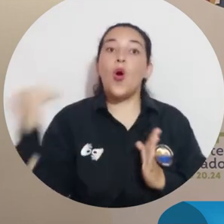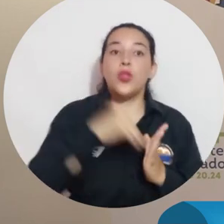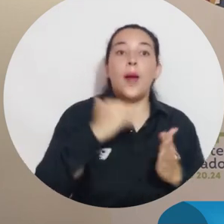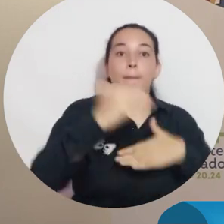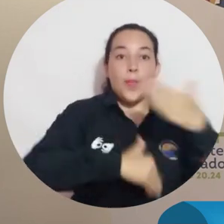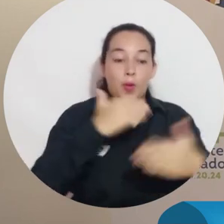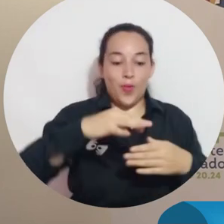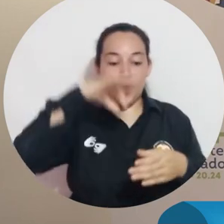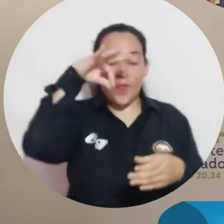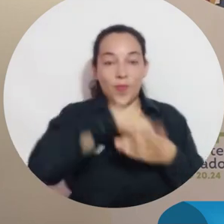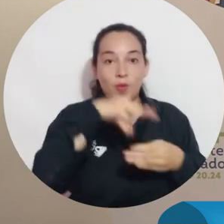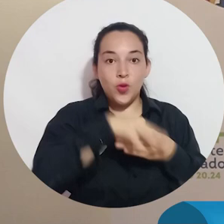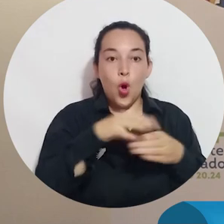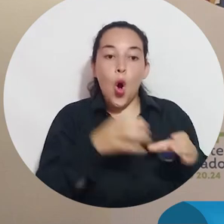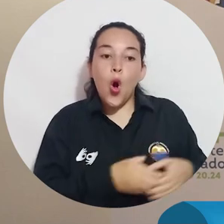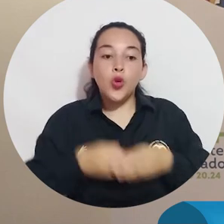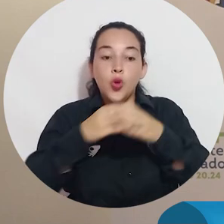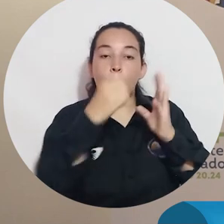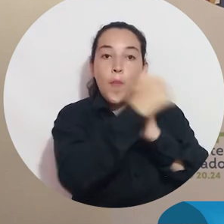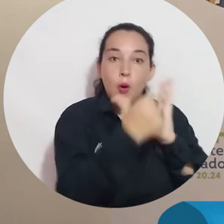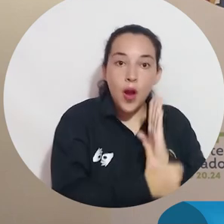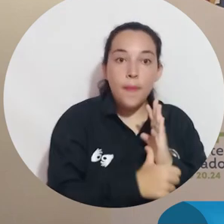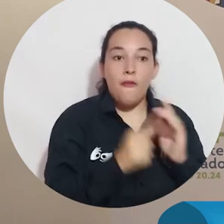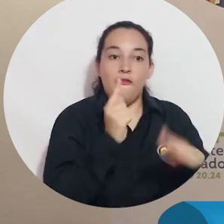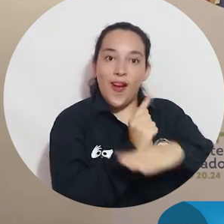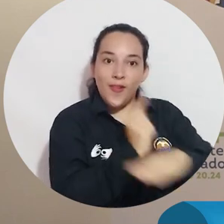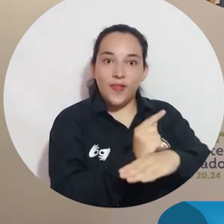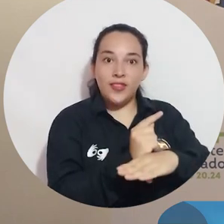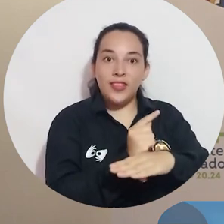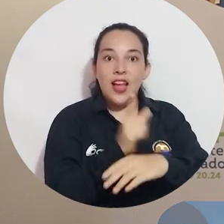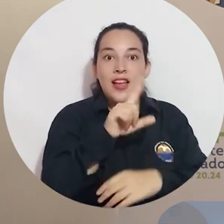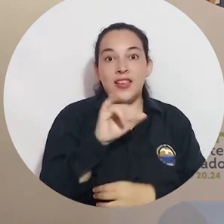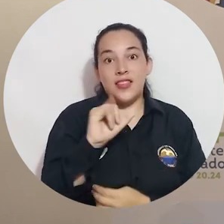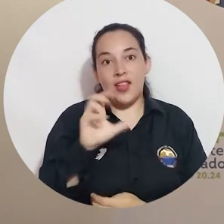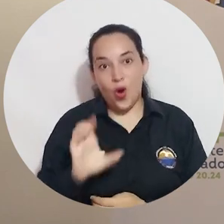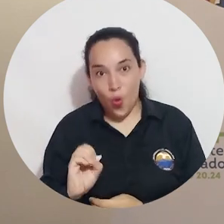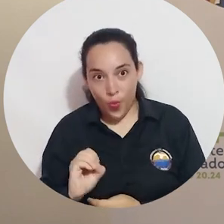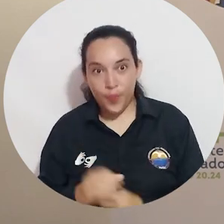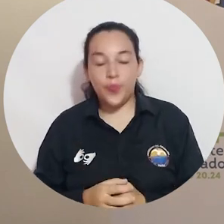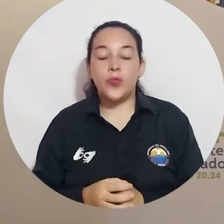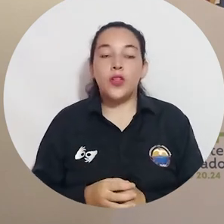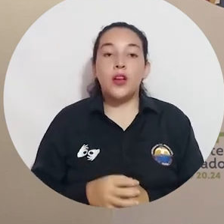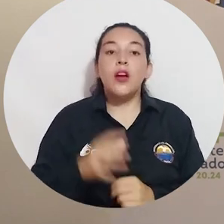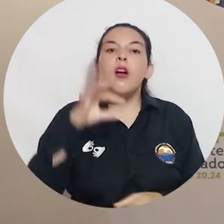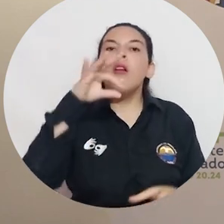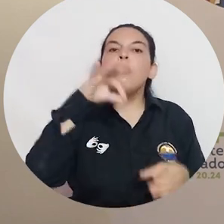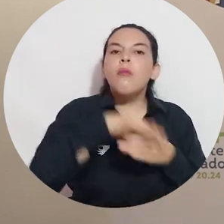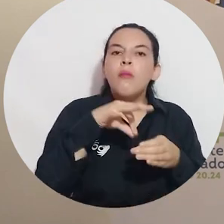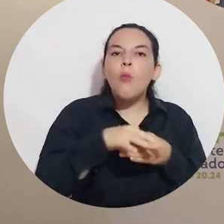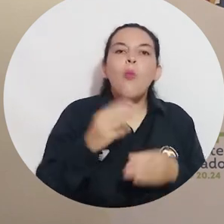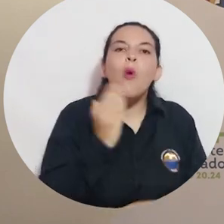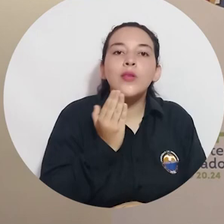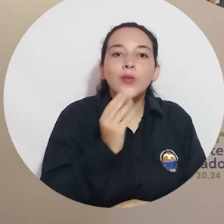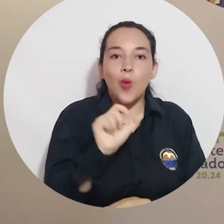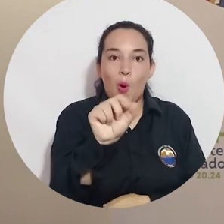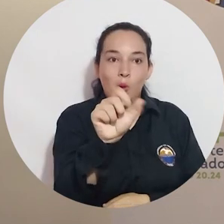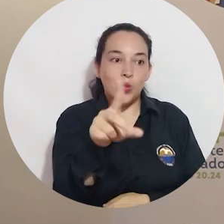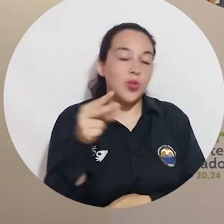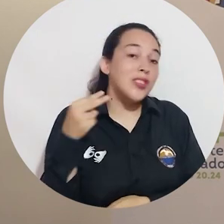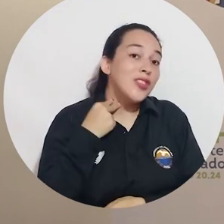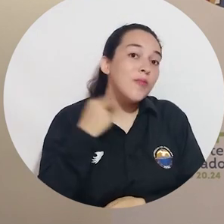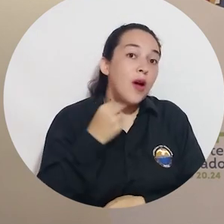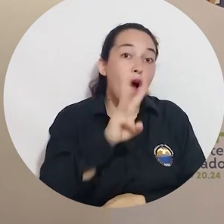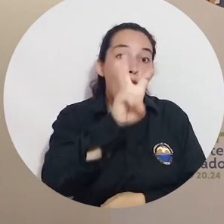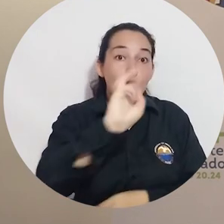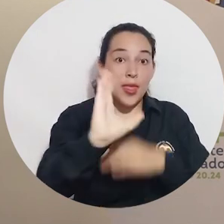hemos reanudado el proceso de elecciones para los consejos de programa, facultad y CIARP. La jornada de votación se realizará